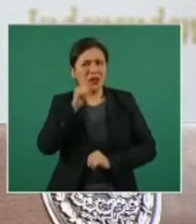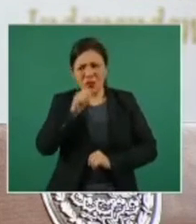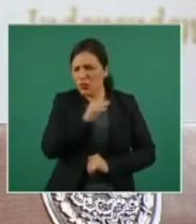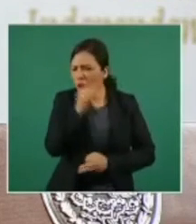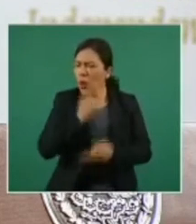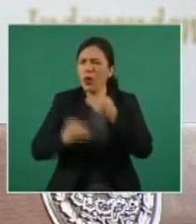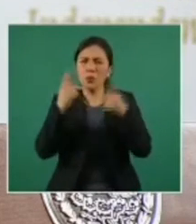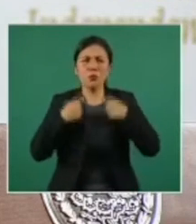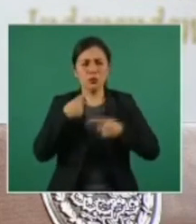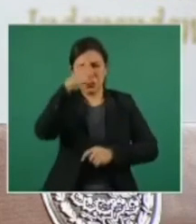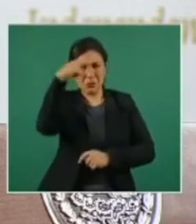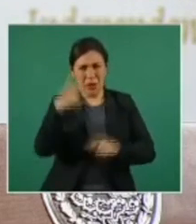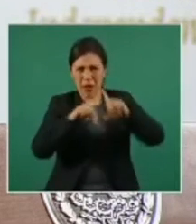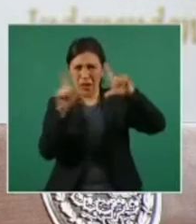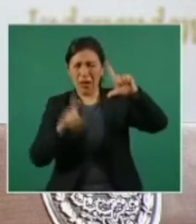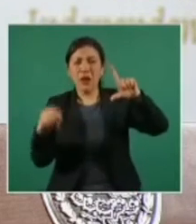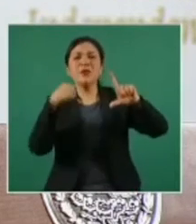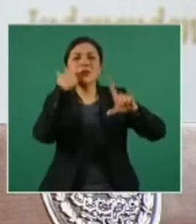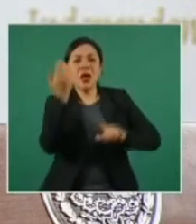mexicanos.